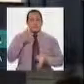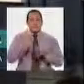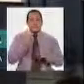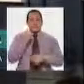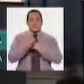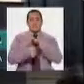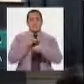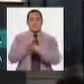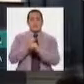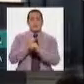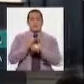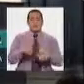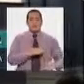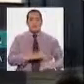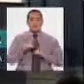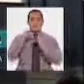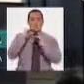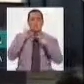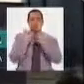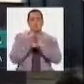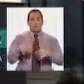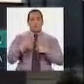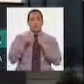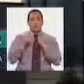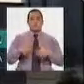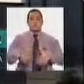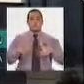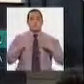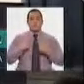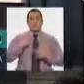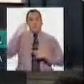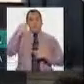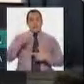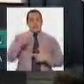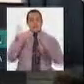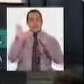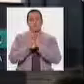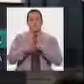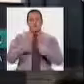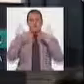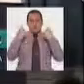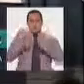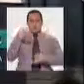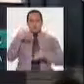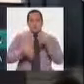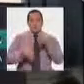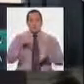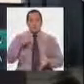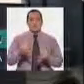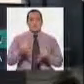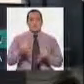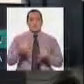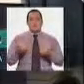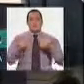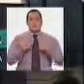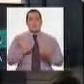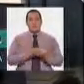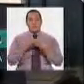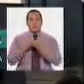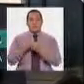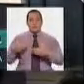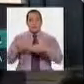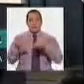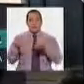sino internacionales a nivel, por ejemplo, económico, porque se podría cuestionar que las decisiones judiciales se discuten entre